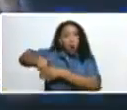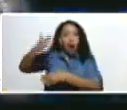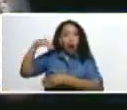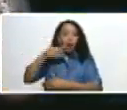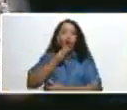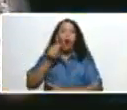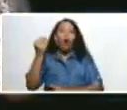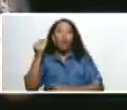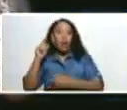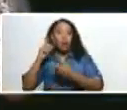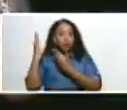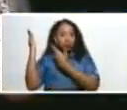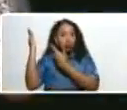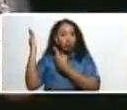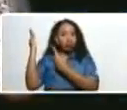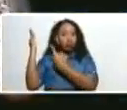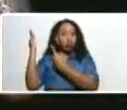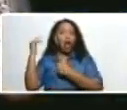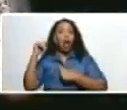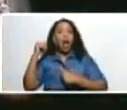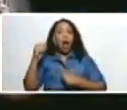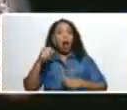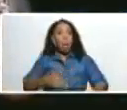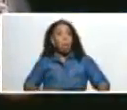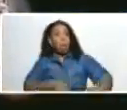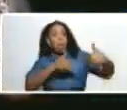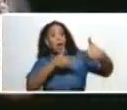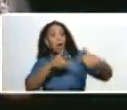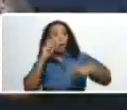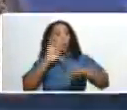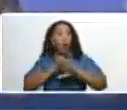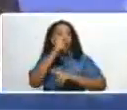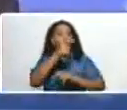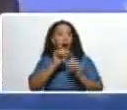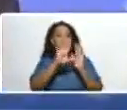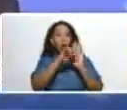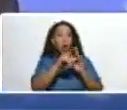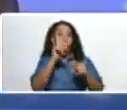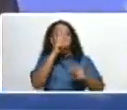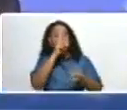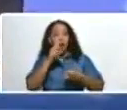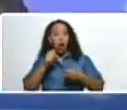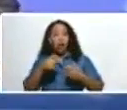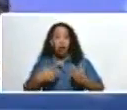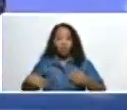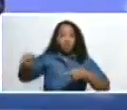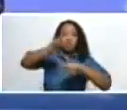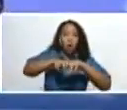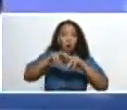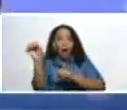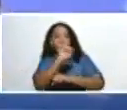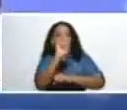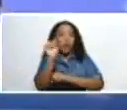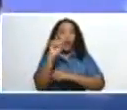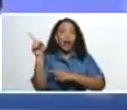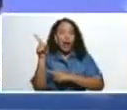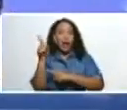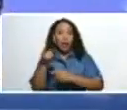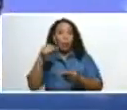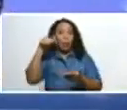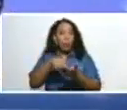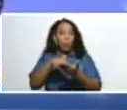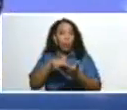Y cuando decían, hay un enfrentamiento en no sé dónde, porque hay un atraque, un banco, se montaban en la patrulla y a ella le tocaba tocar el botoncito